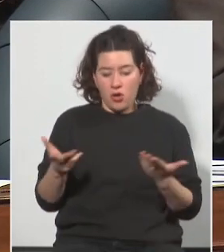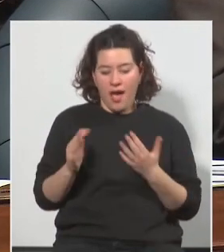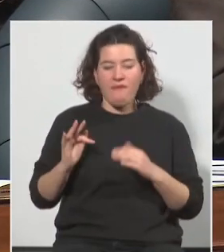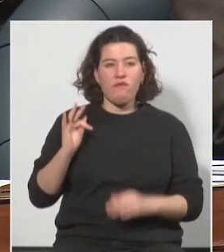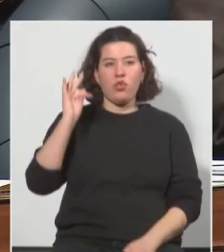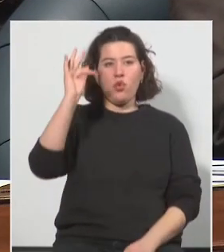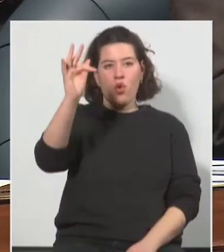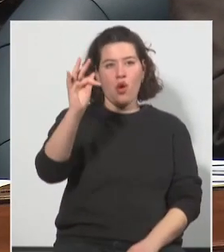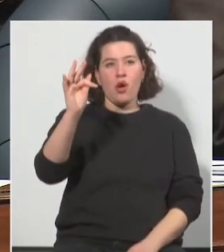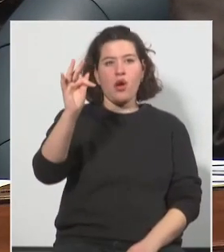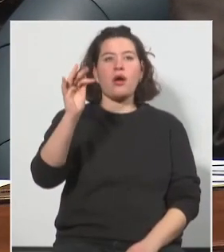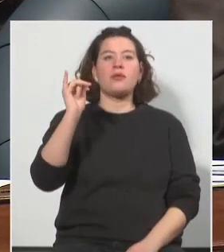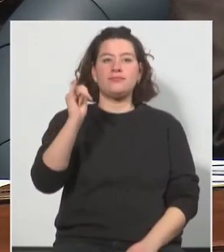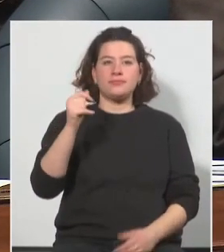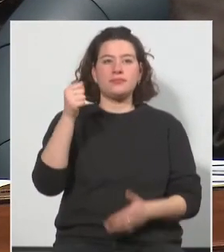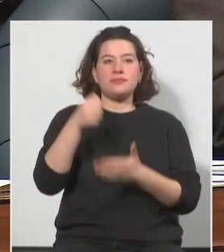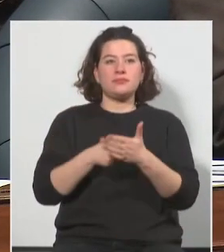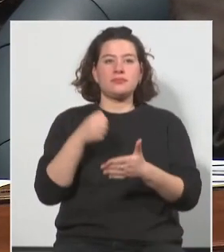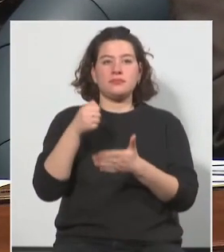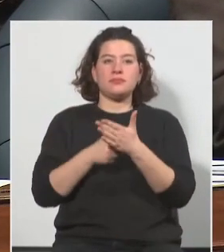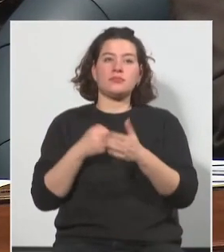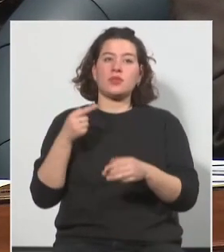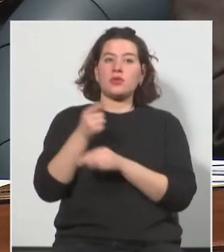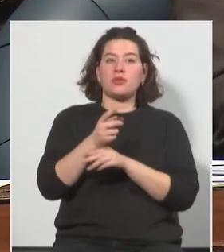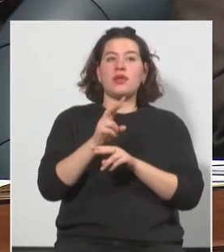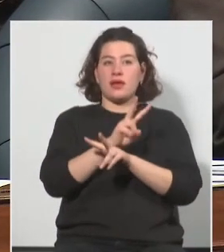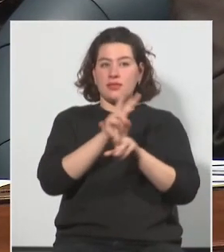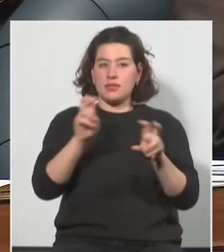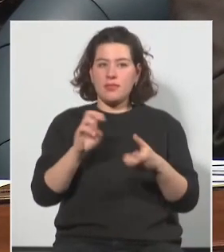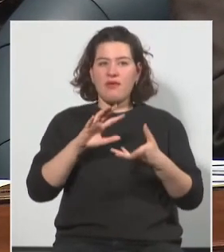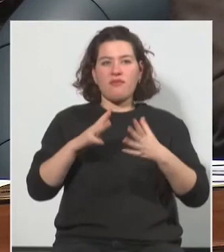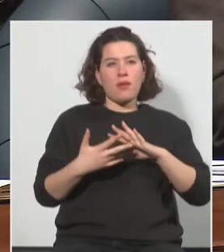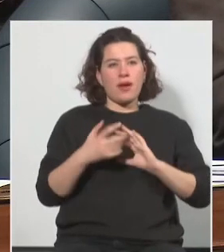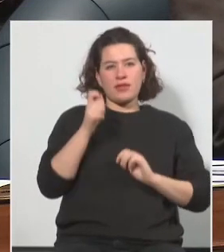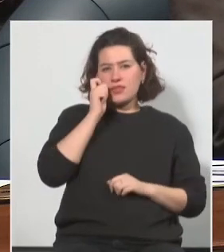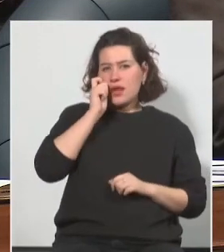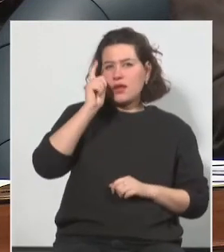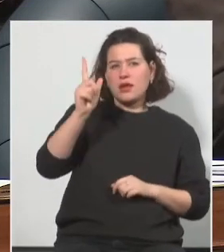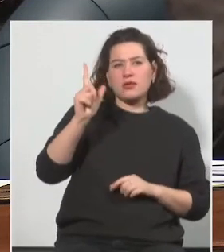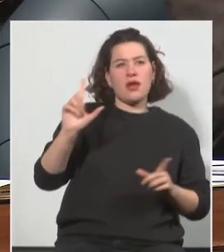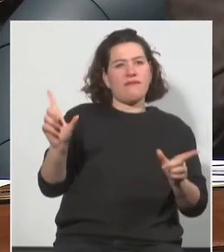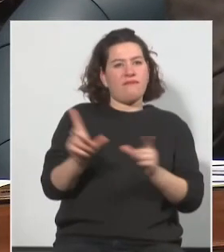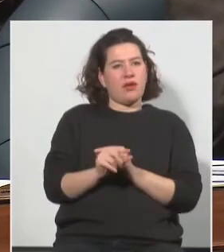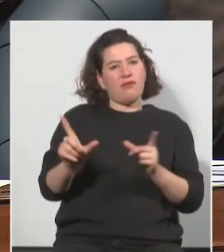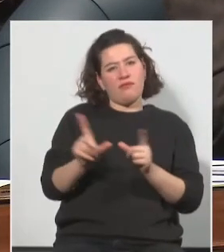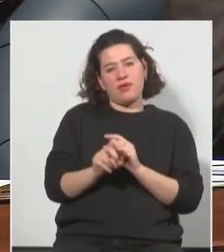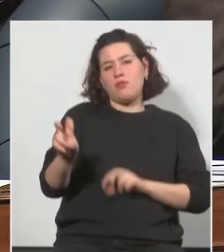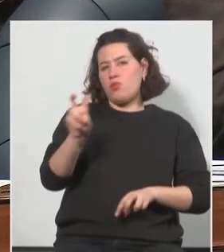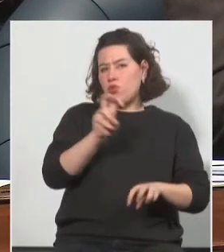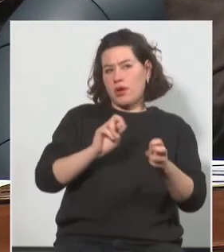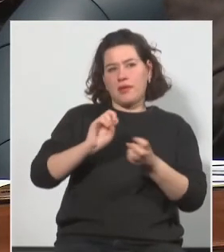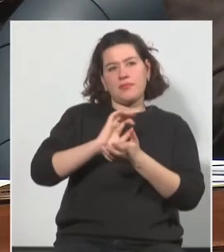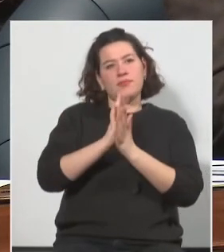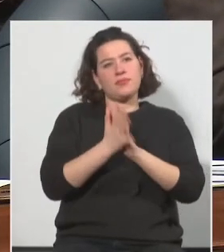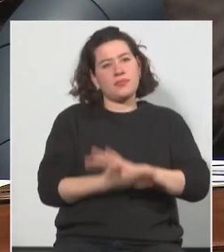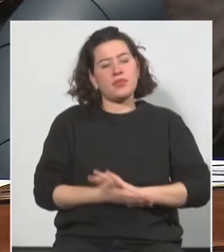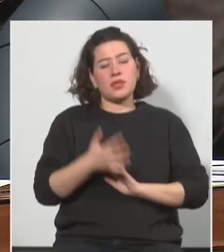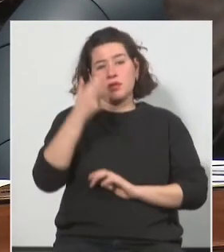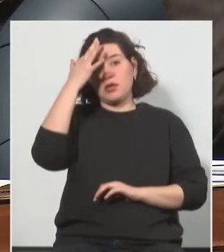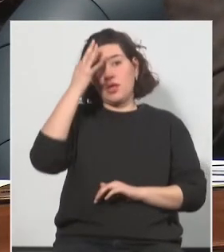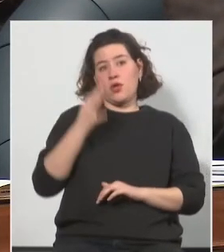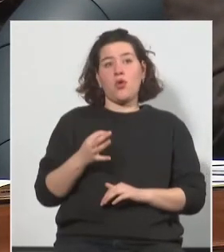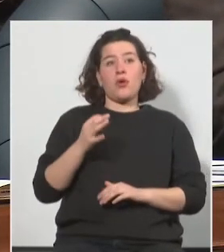futuros, enfrentar este tema con inteligencia y tratar de terminarlo. Creo que